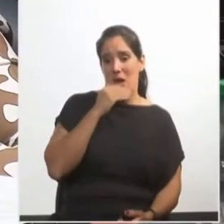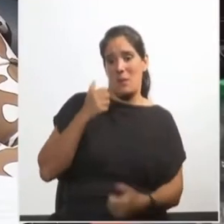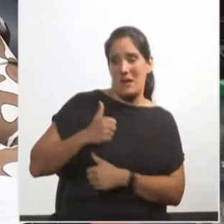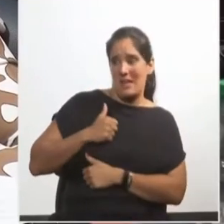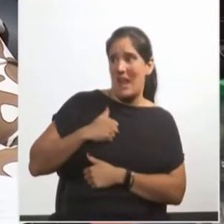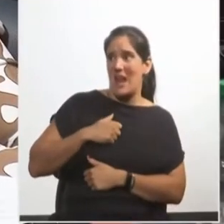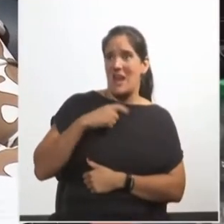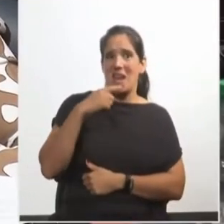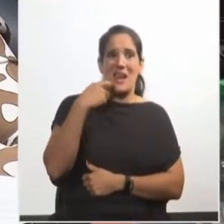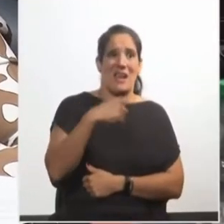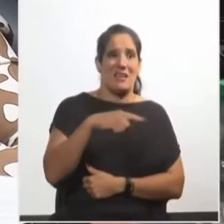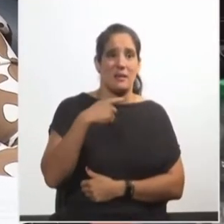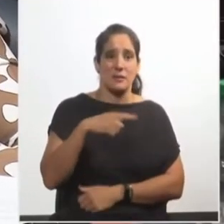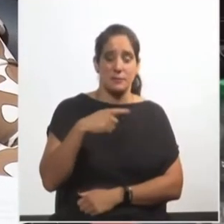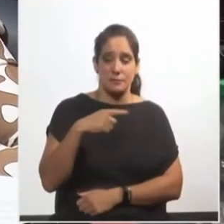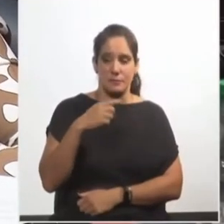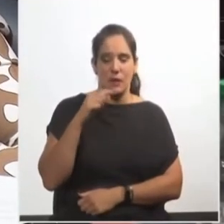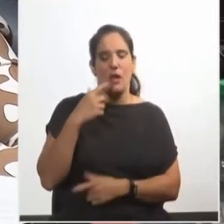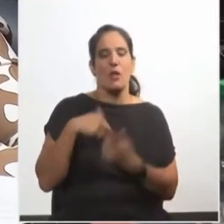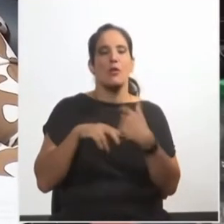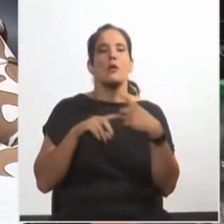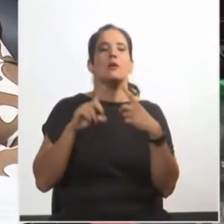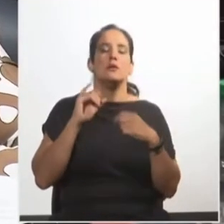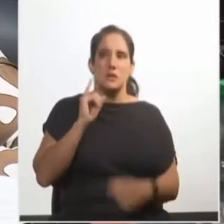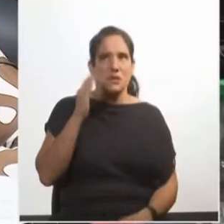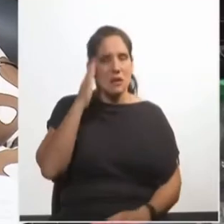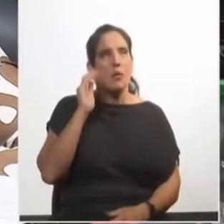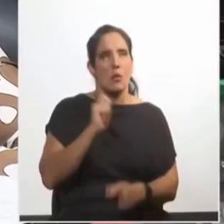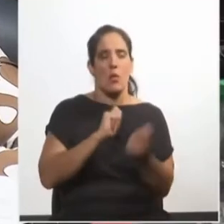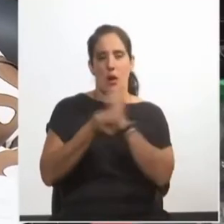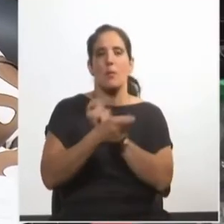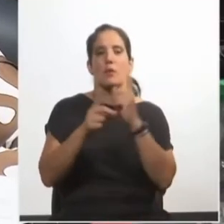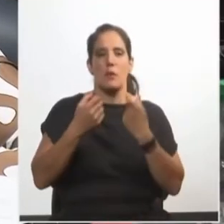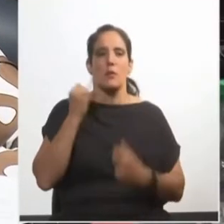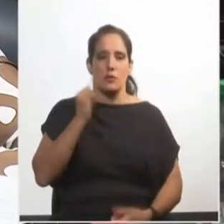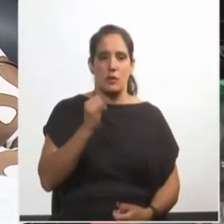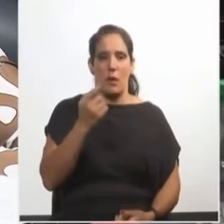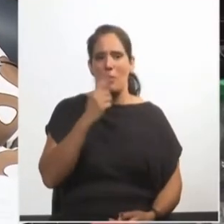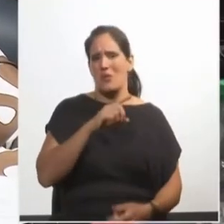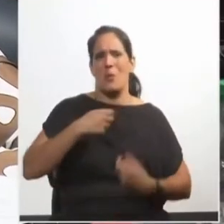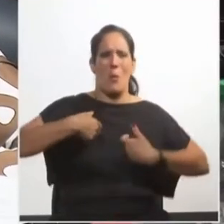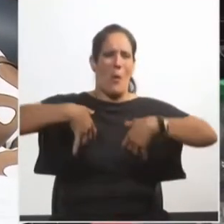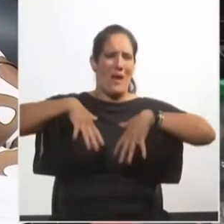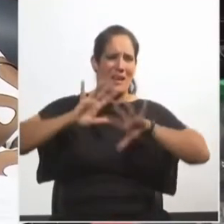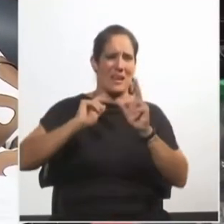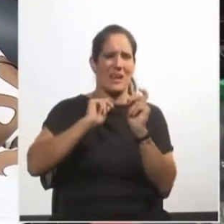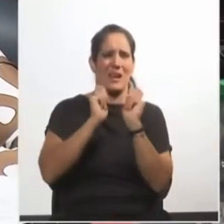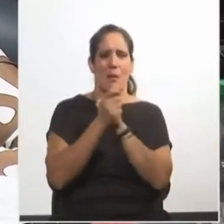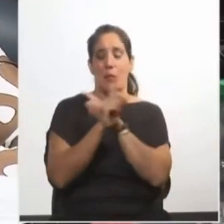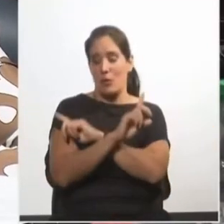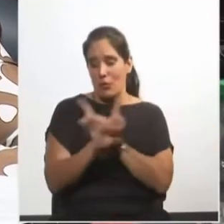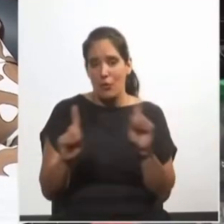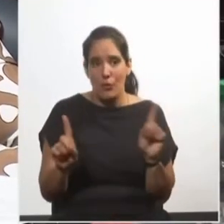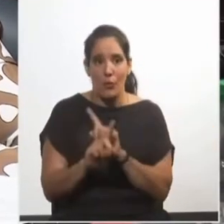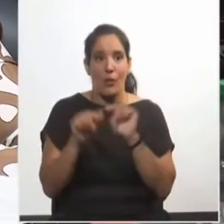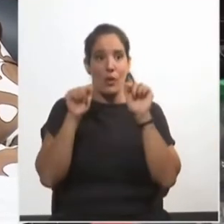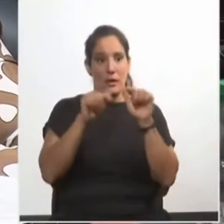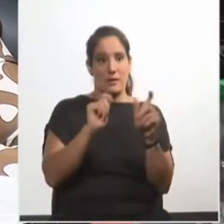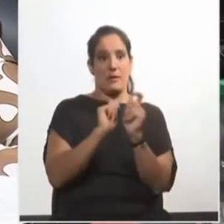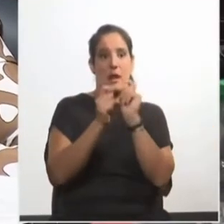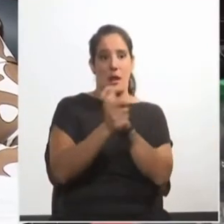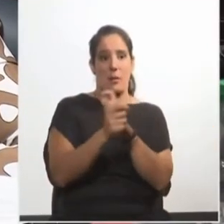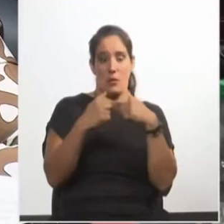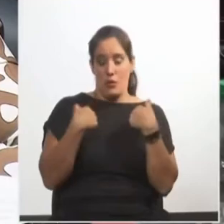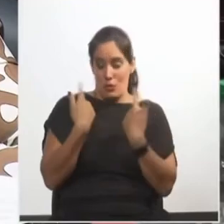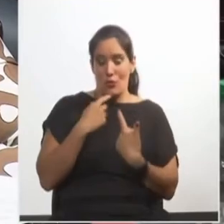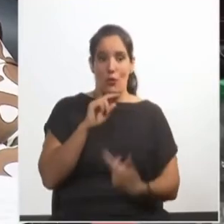militar. Una reforma es necesaria, pero no cualquier reforma. Y esta no es la reforma que